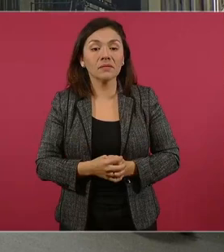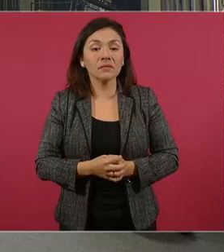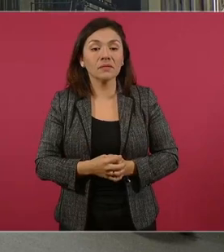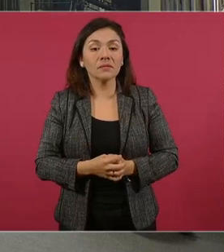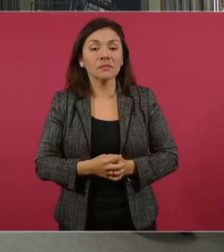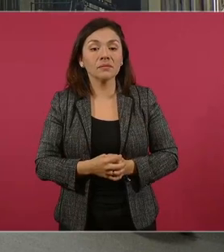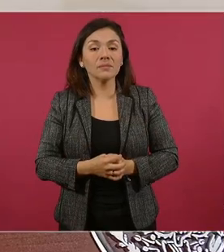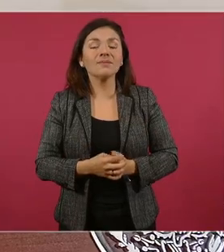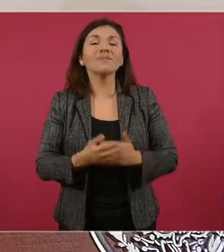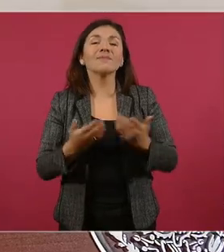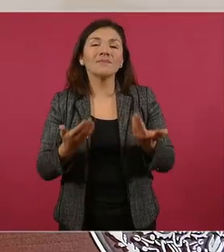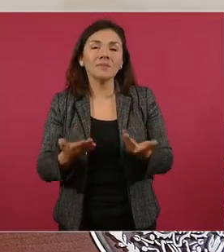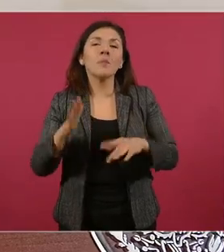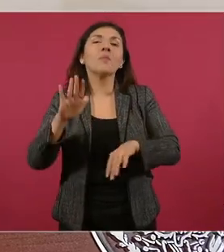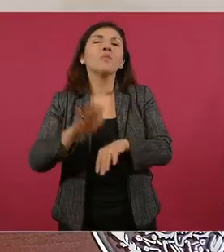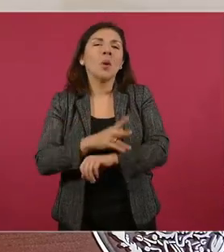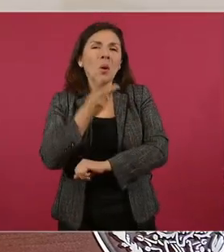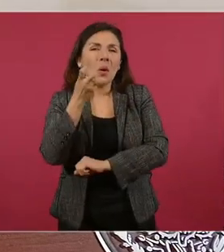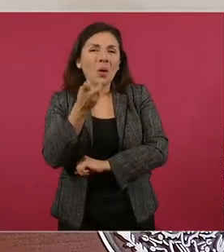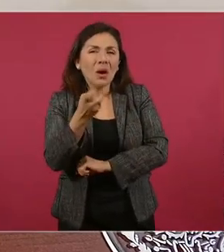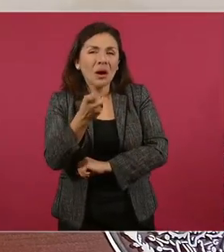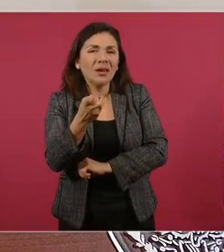Por eso no tenemos posibilidad